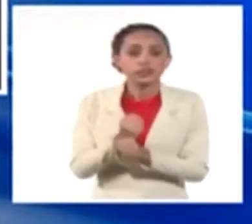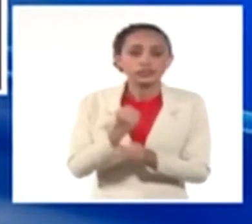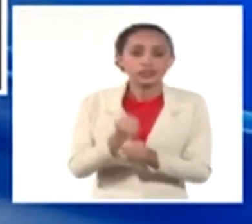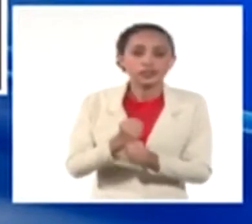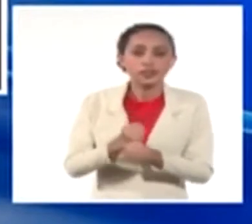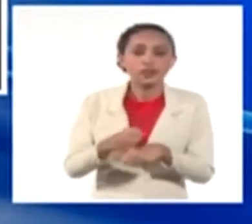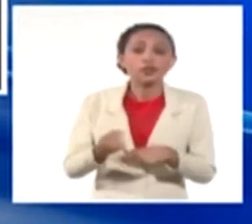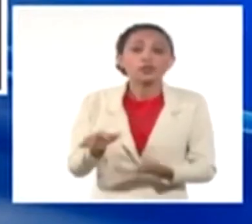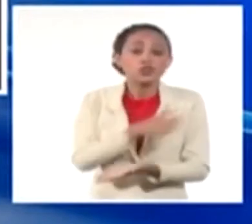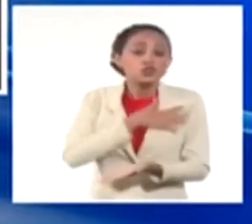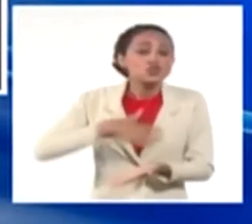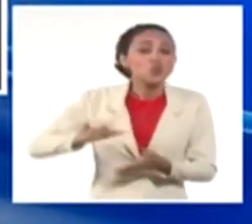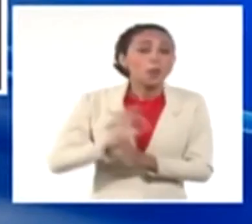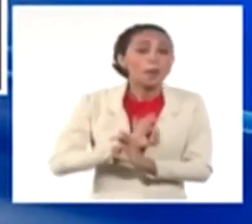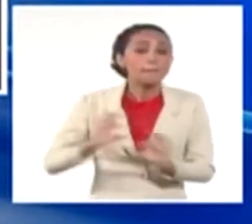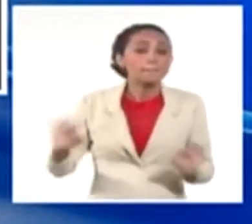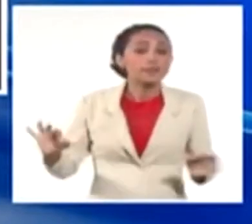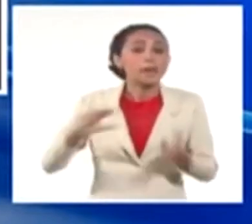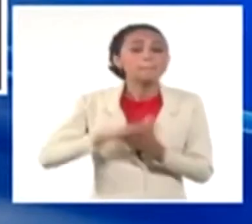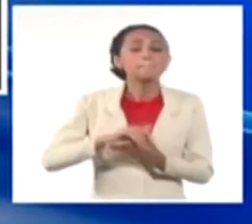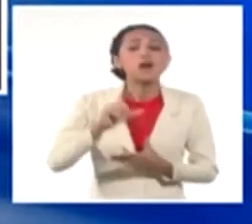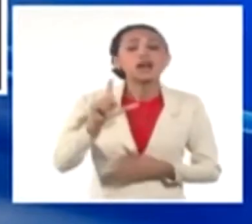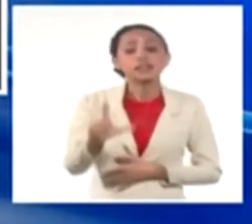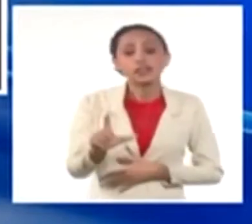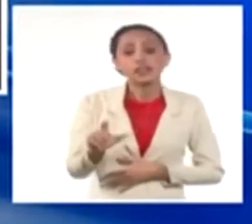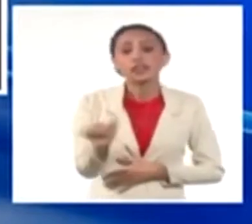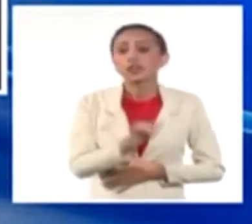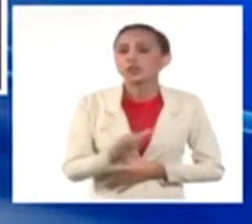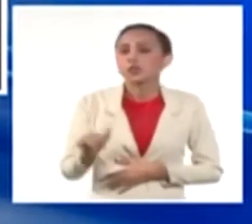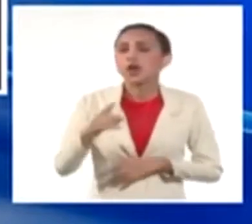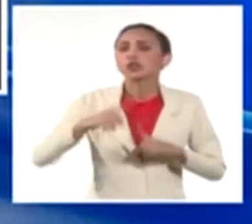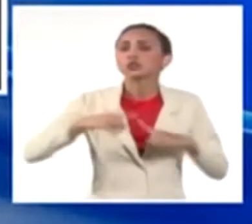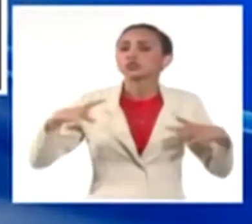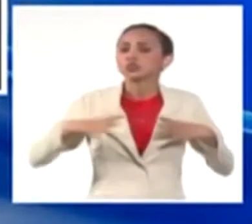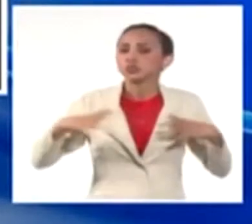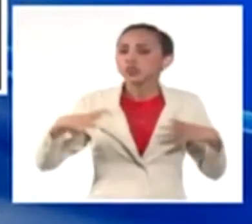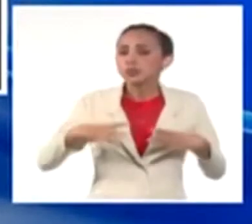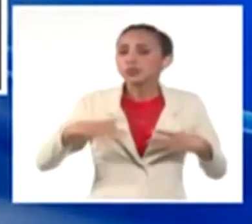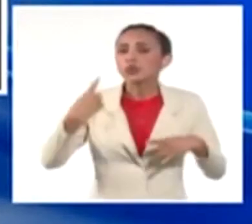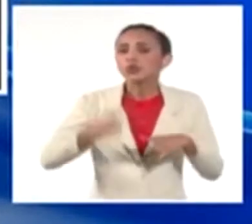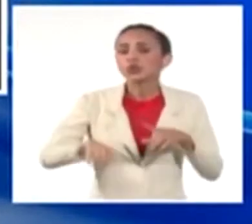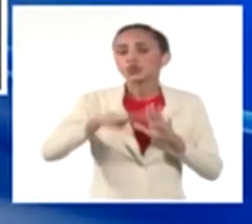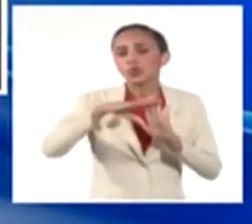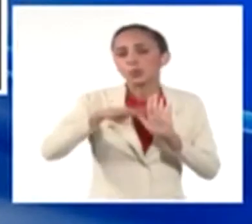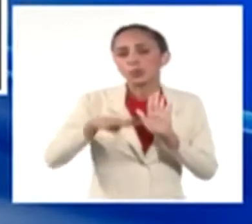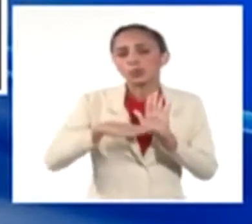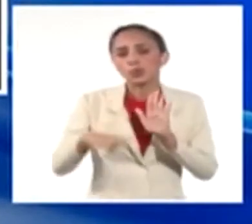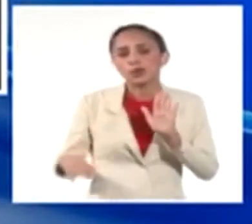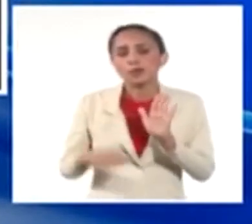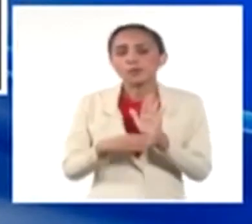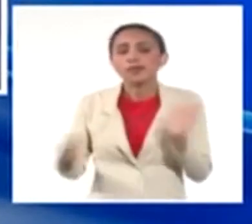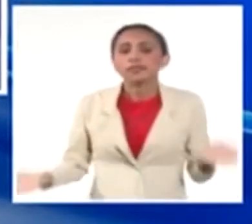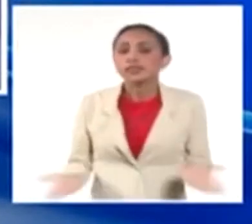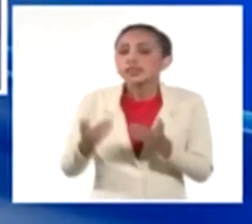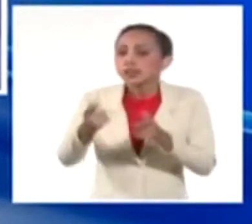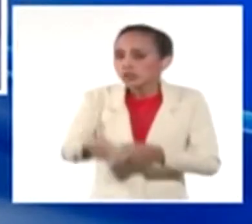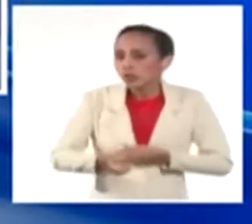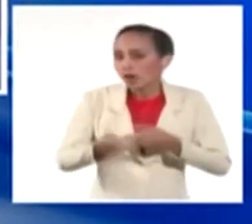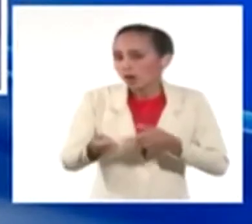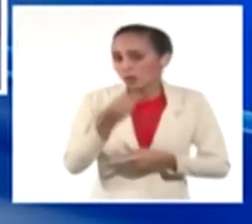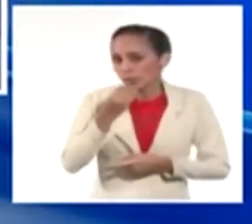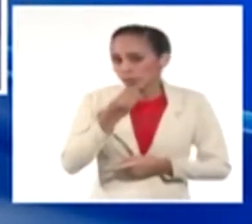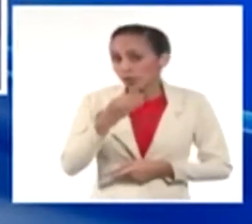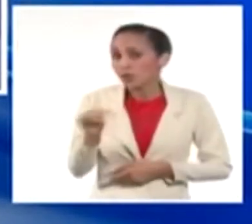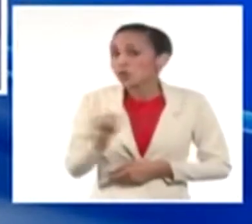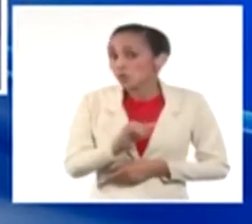Zona Especial de Desarrollo Mariel y al turismo y los programas de desarrollo agropecuario. Así